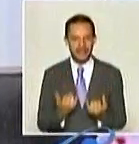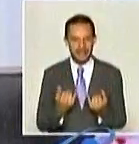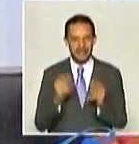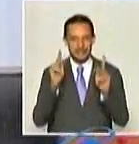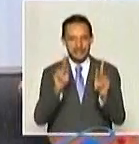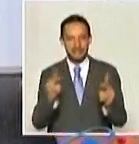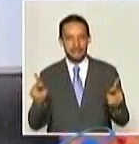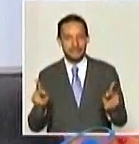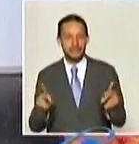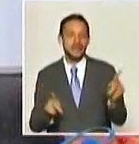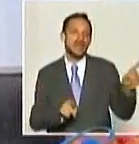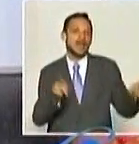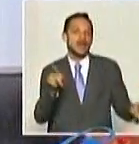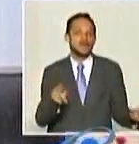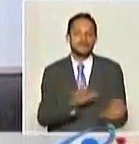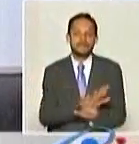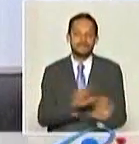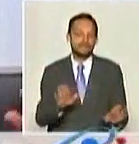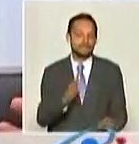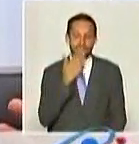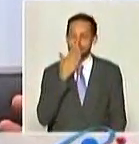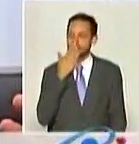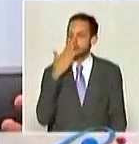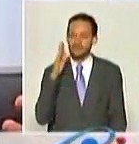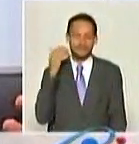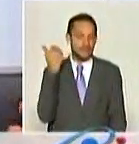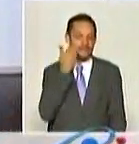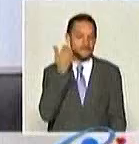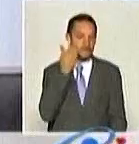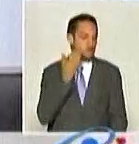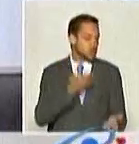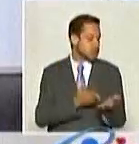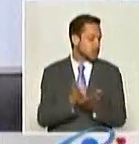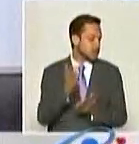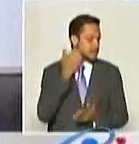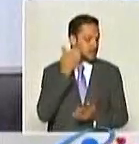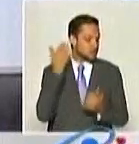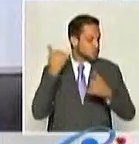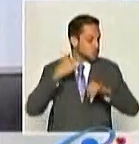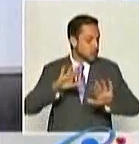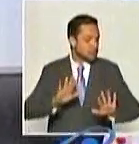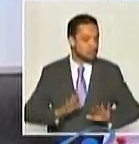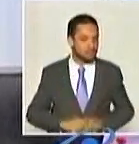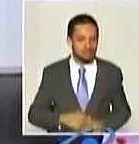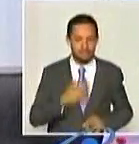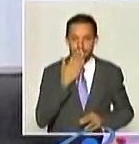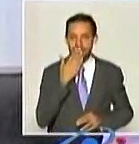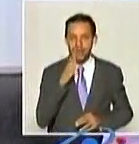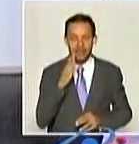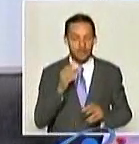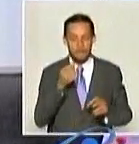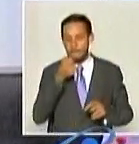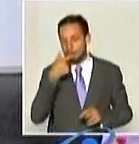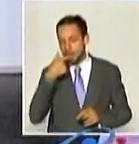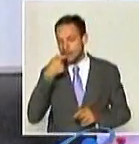dicen, ya no hay más que hacerle, usted no tiene tratamiento, tiene que seguir tomando este medicamento el resto de la